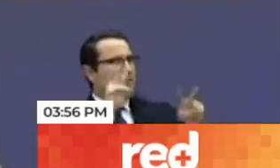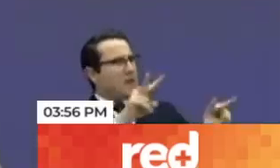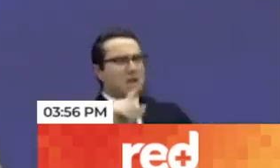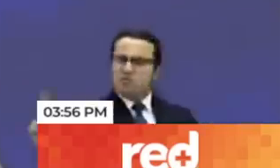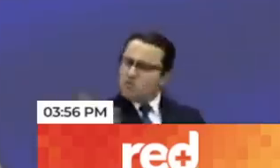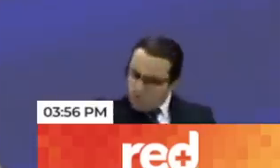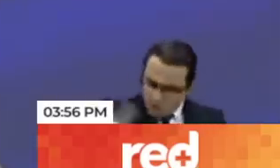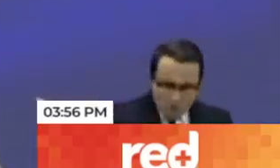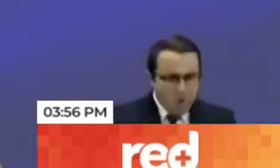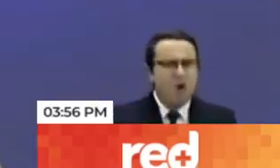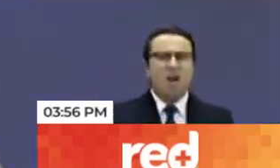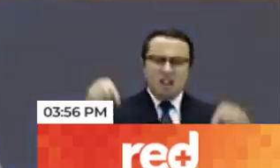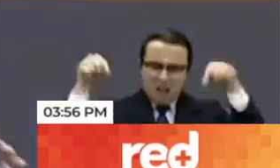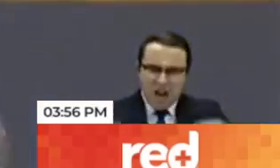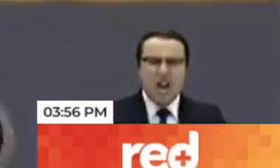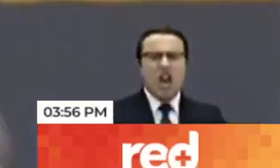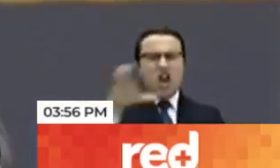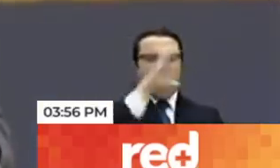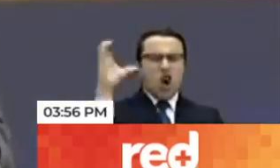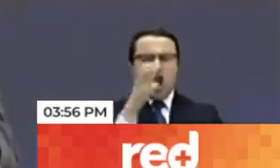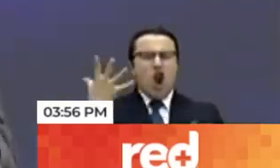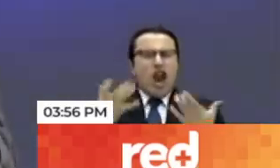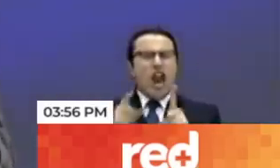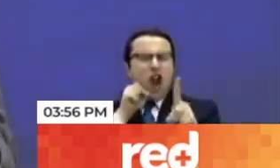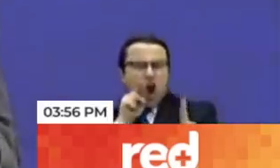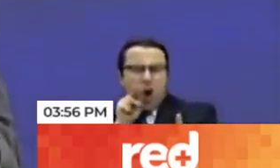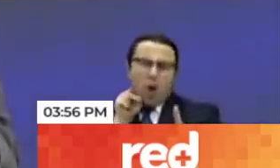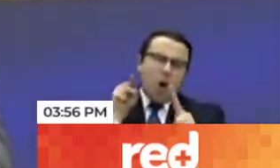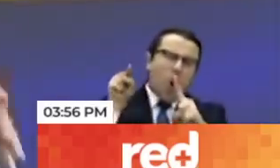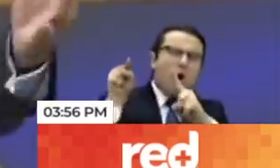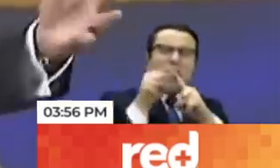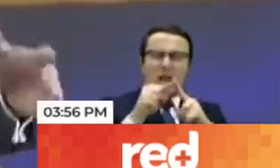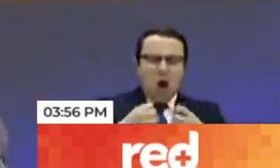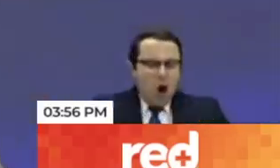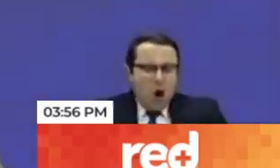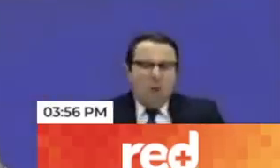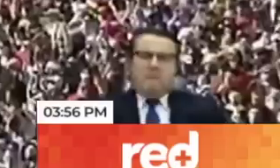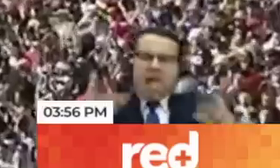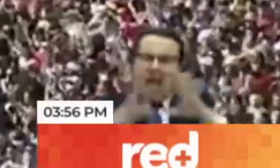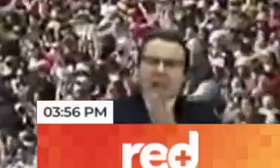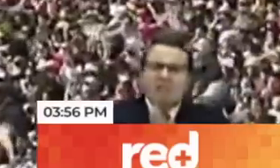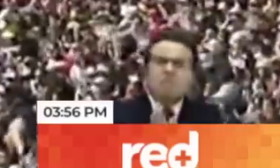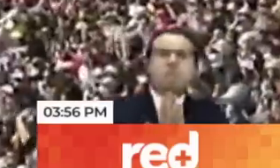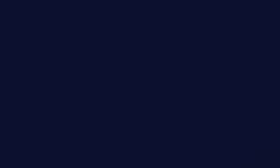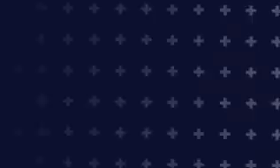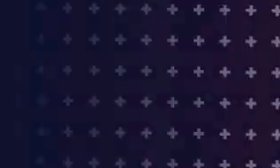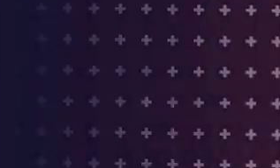convertirse en una potencia mundial de la vida. Muchas gracias.